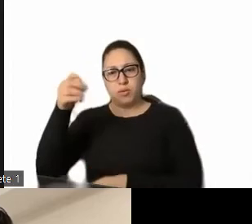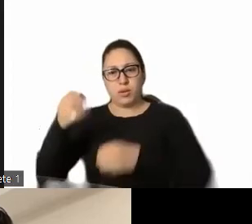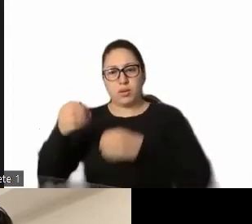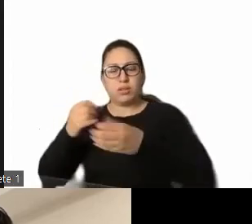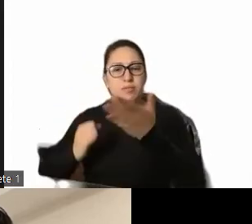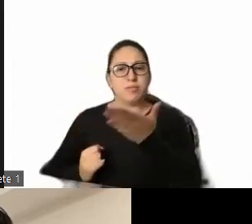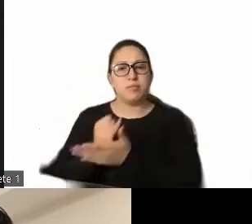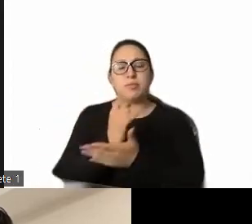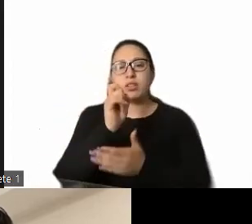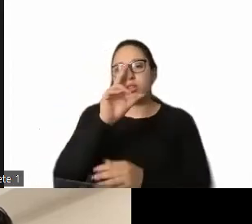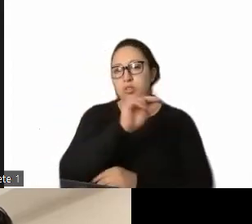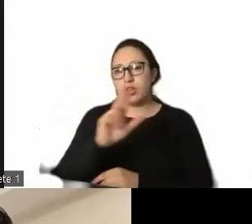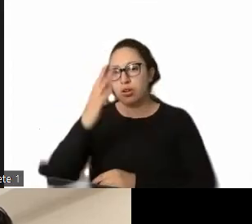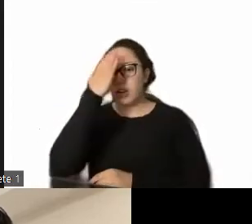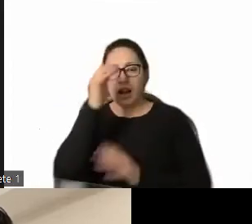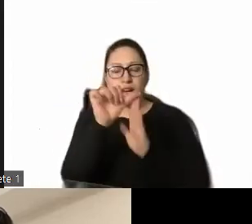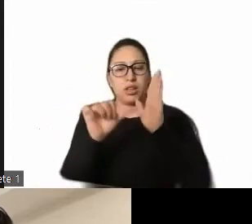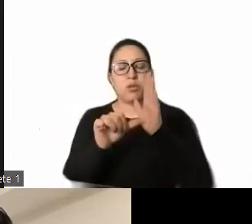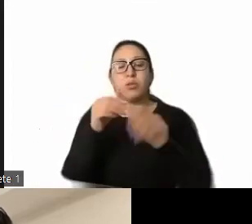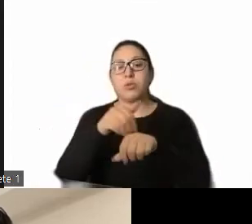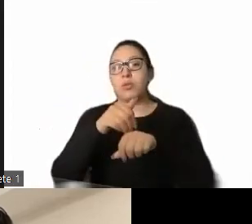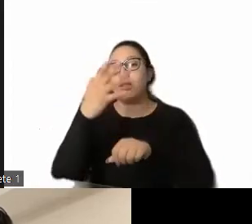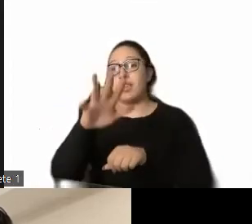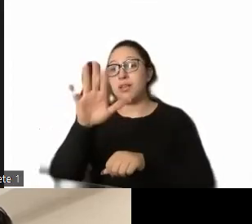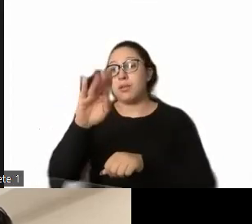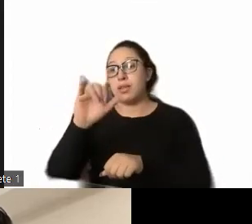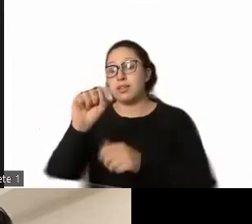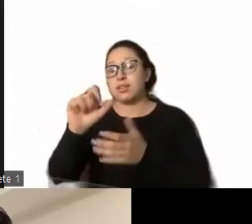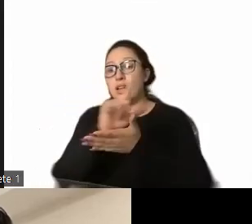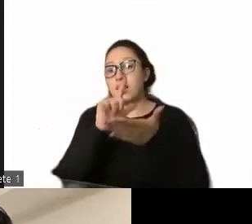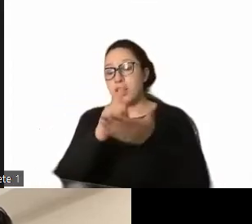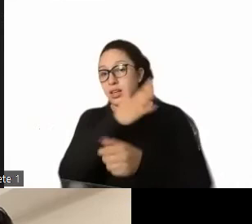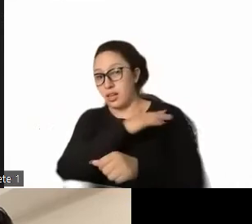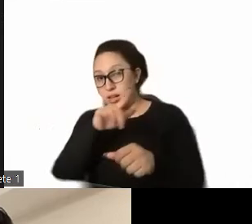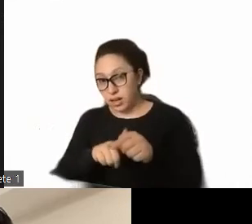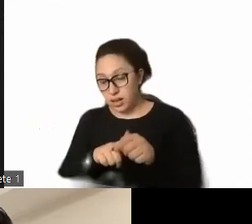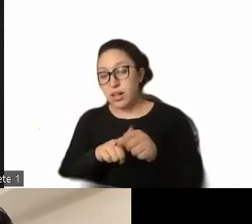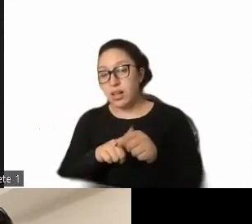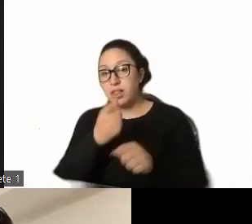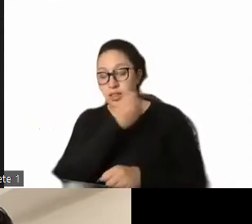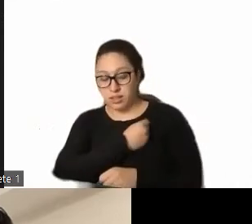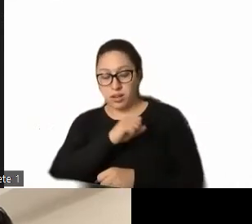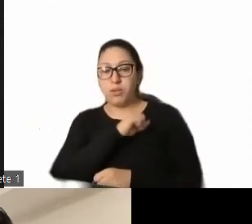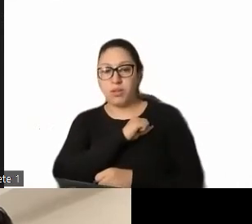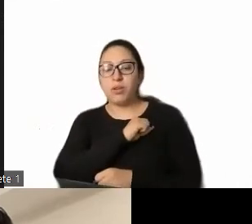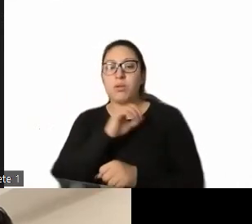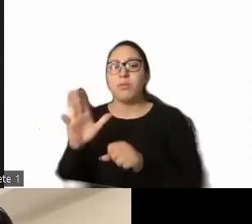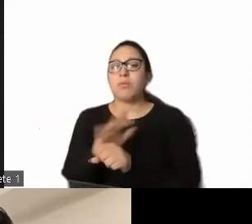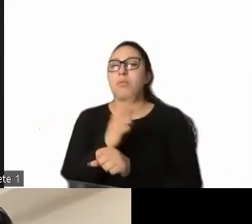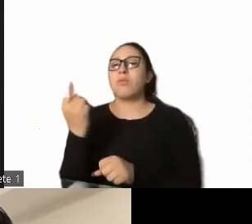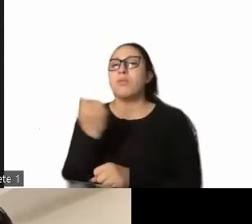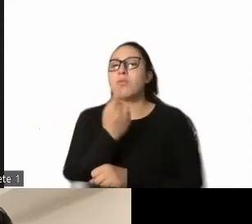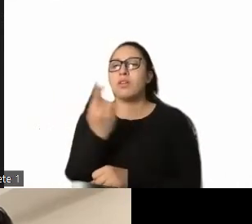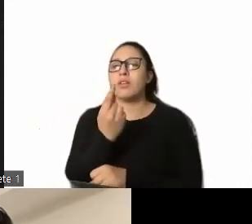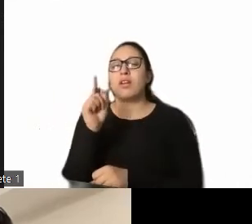artículo 10 bis de la Ley General de Salud, en el sentido de invalidar